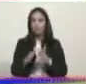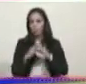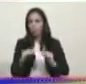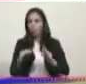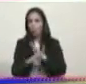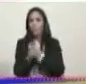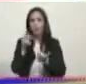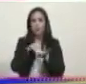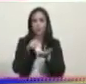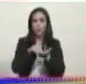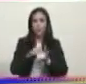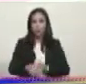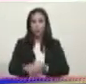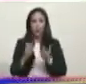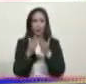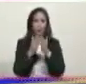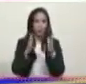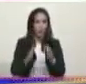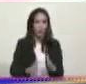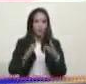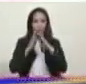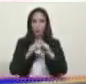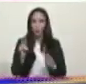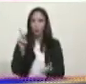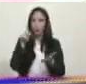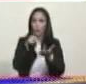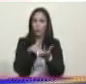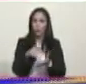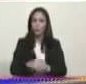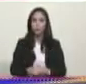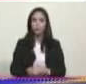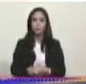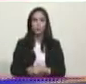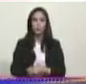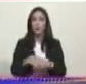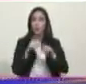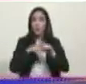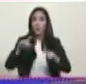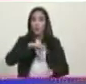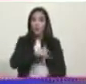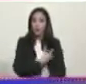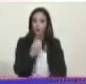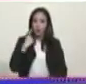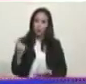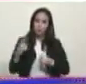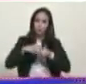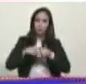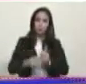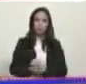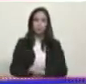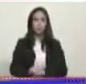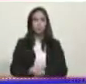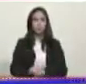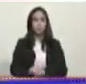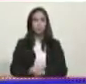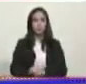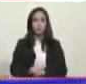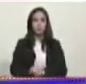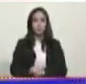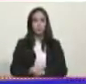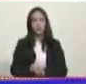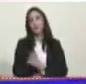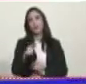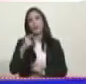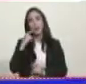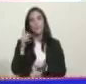la participación de nuestros estudiantes a través de las diferentes universidades, la complementariedad de esos estudiantes en la participación